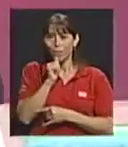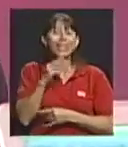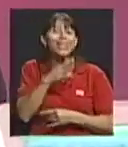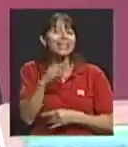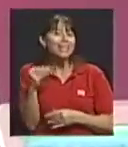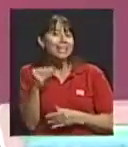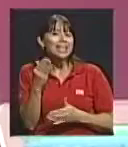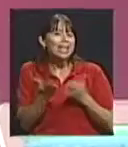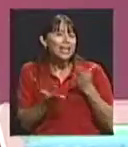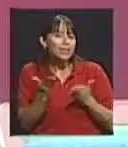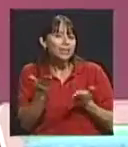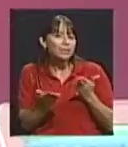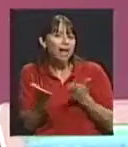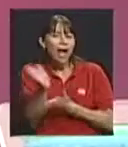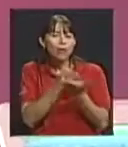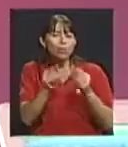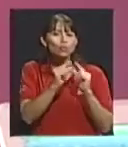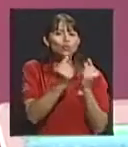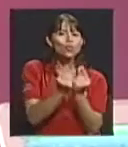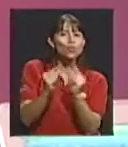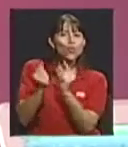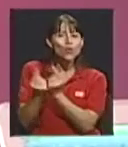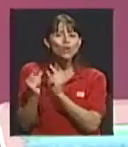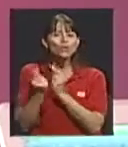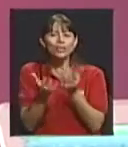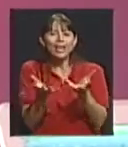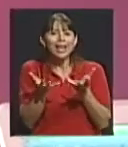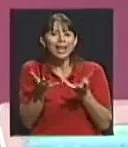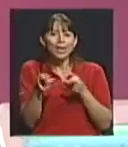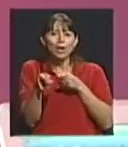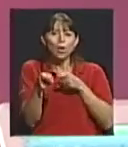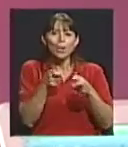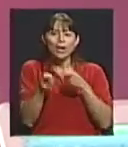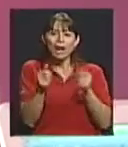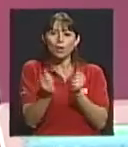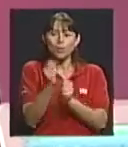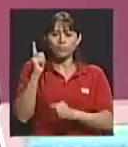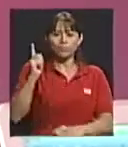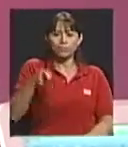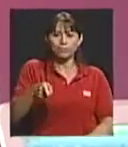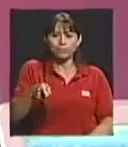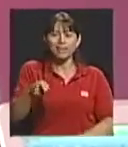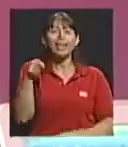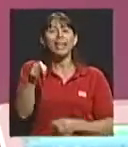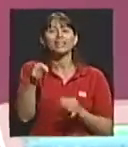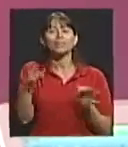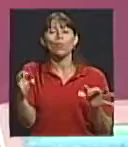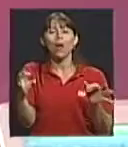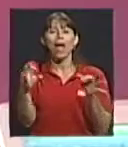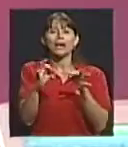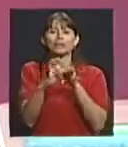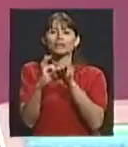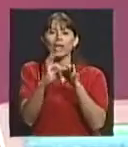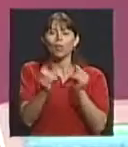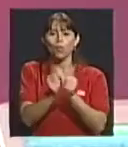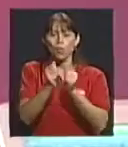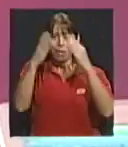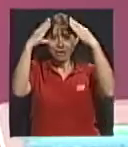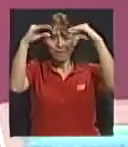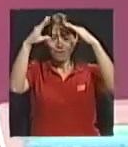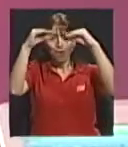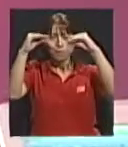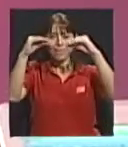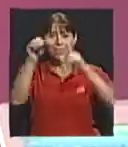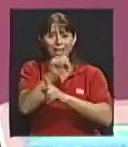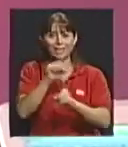grupos quizás andan queriendo gobernar en en en dictadura y esto asociado con con el con el informe sobre el estado